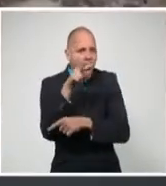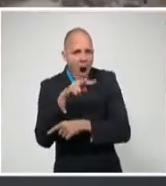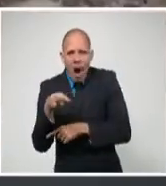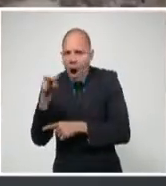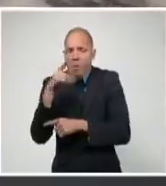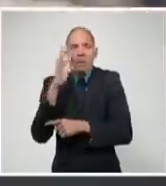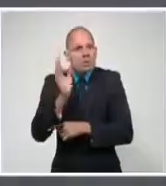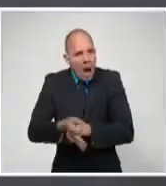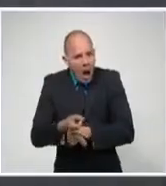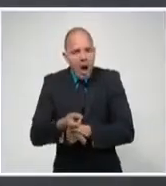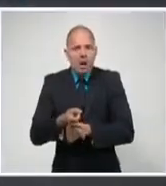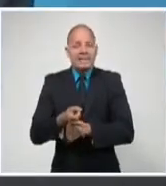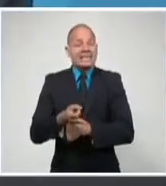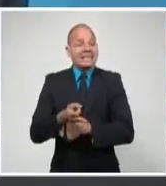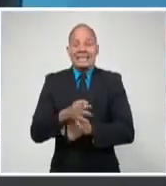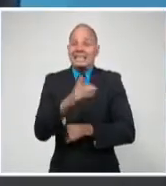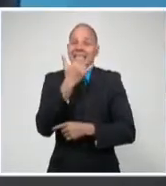autoridades sanitarias.